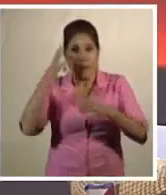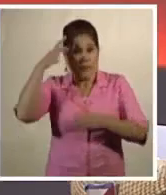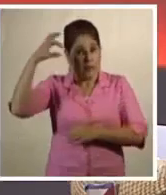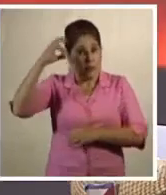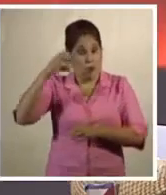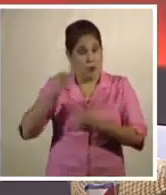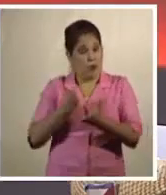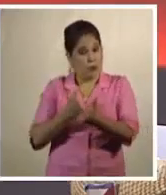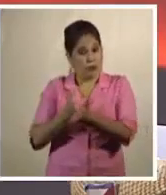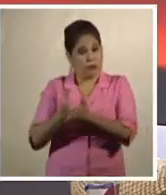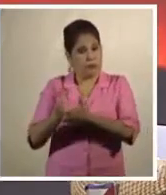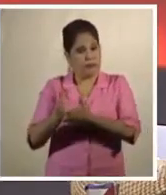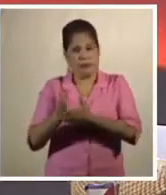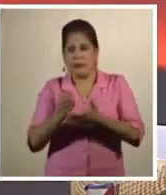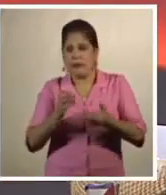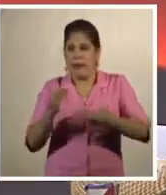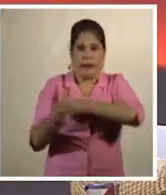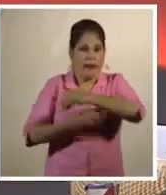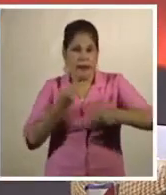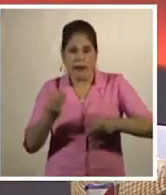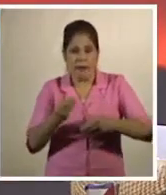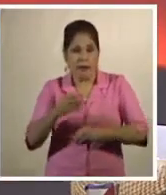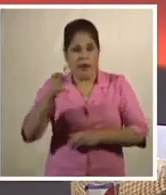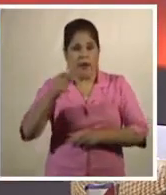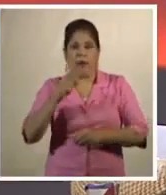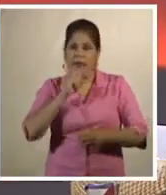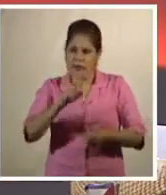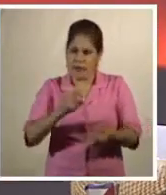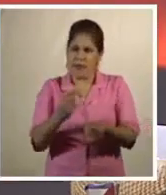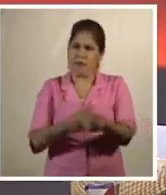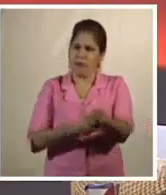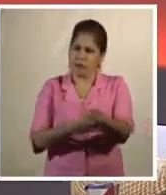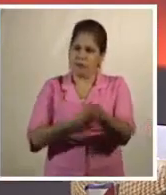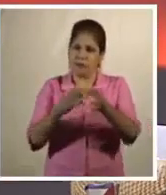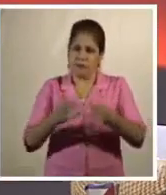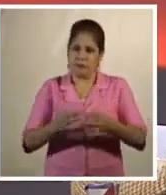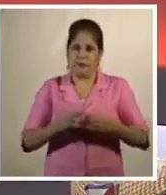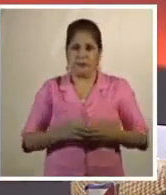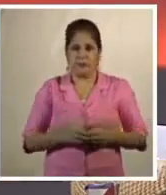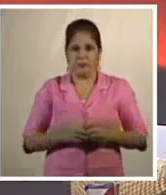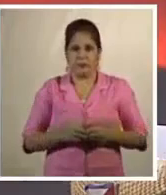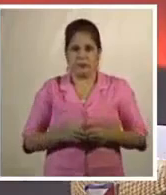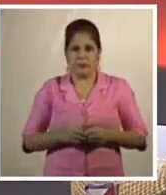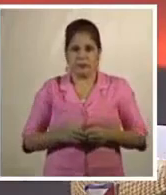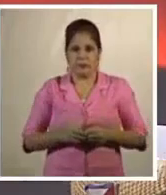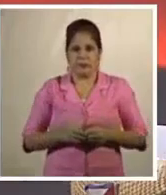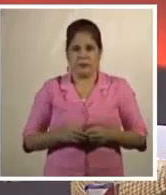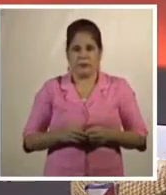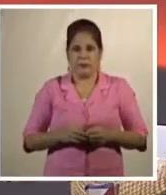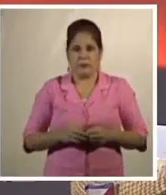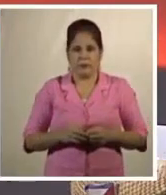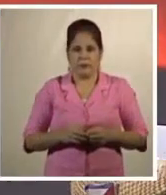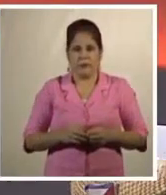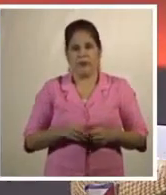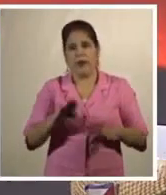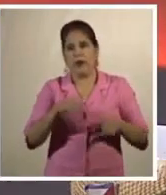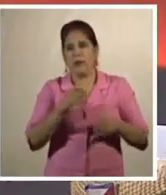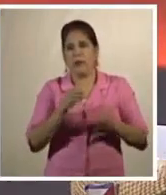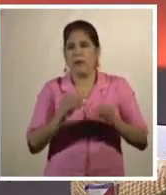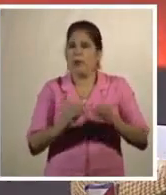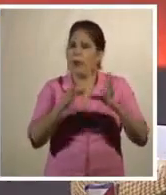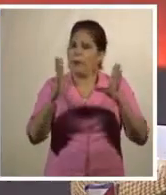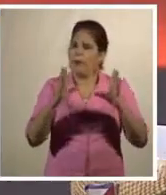estabilidad psicológica depende de cómo es su vida se compone determinadas rutinas no embargo desde que se intentó se analizan todo tiene